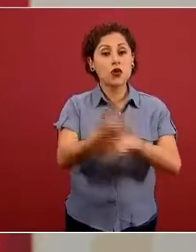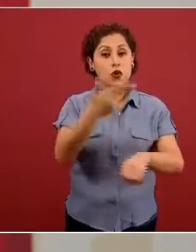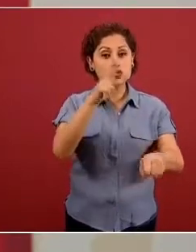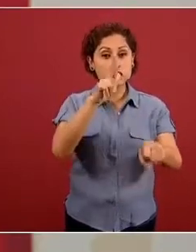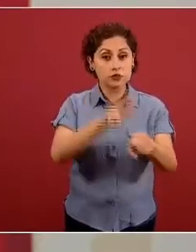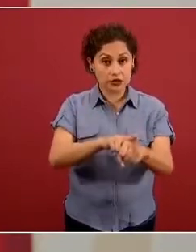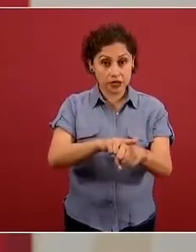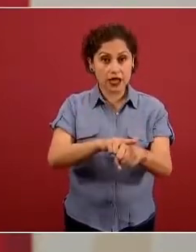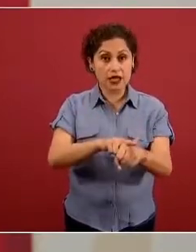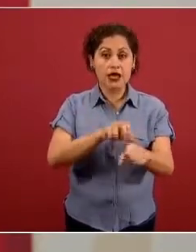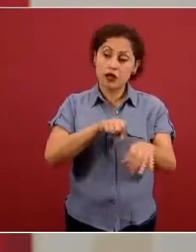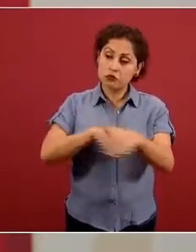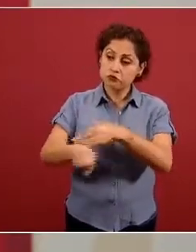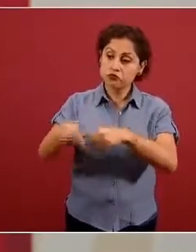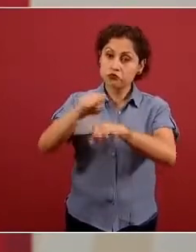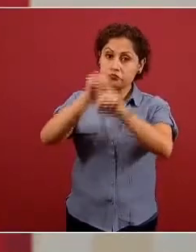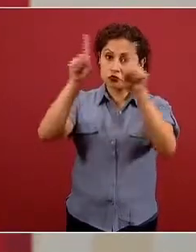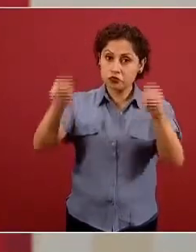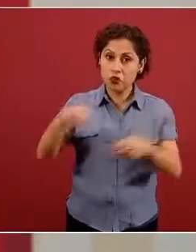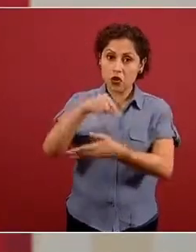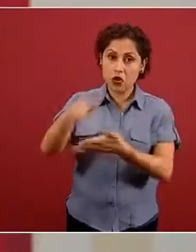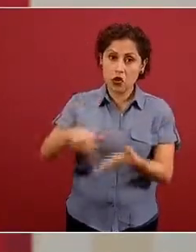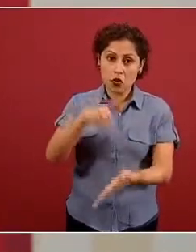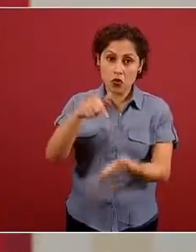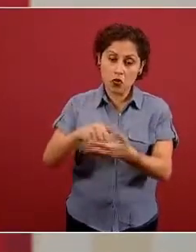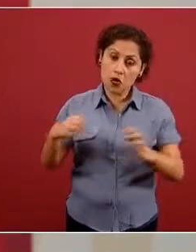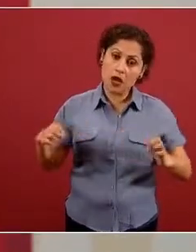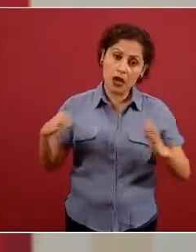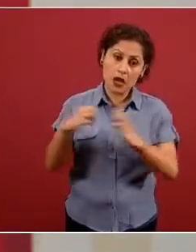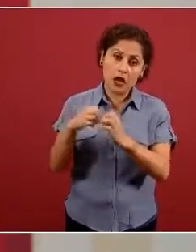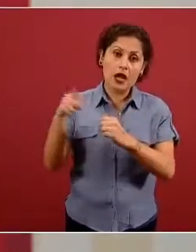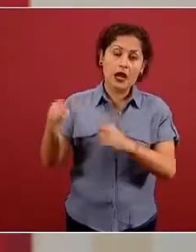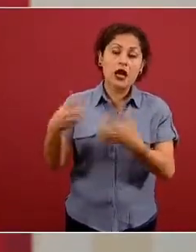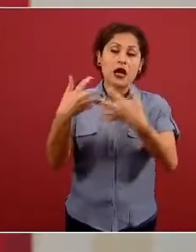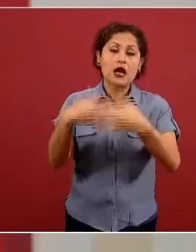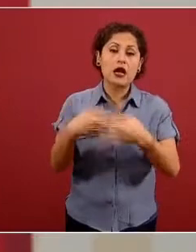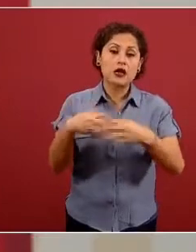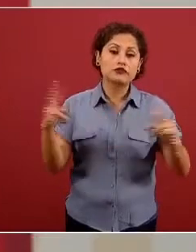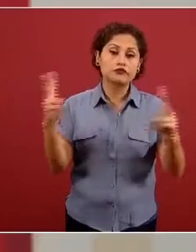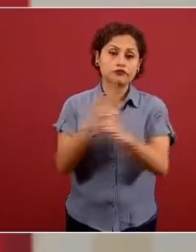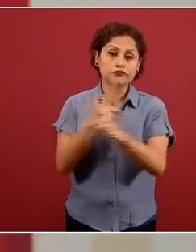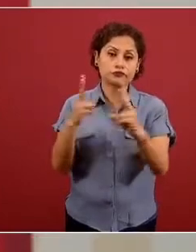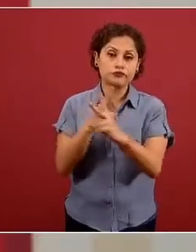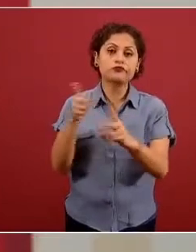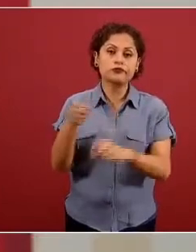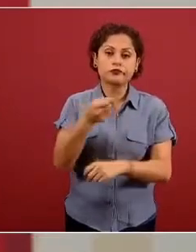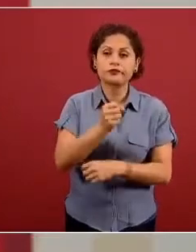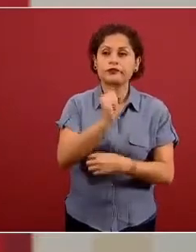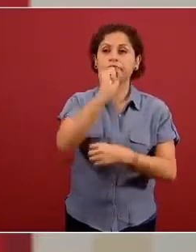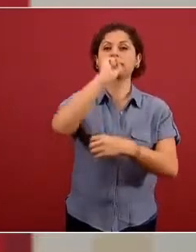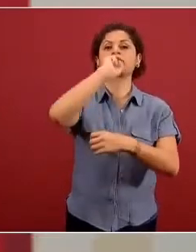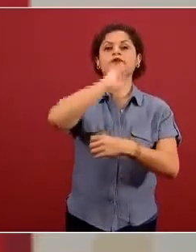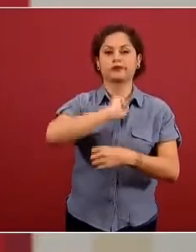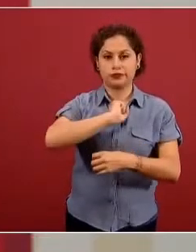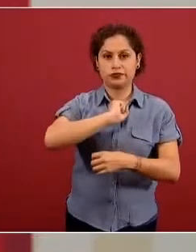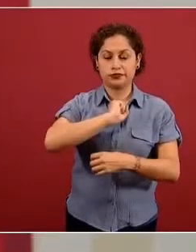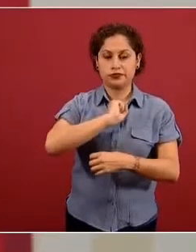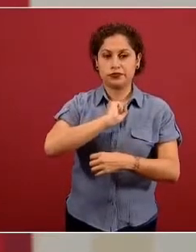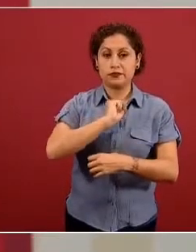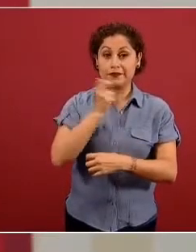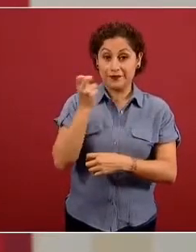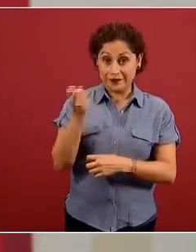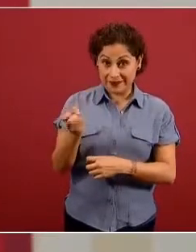terapia intensiva con soporte mecánico ventilatorio, es decir, la famosa intubación, la